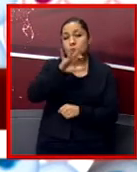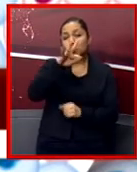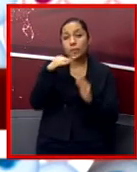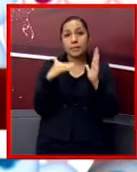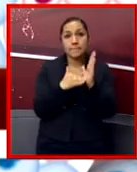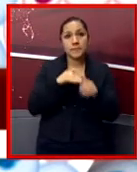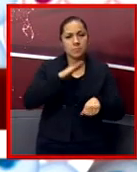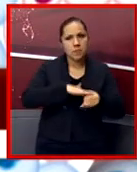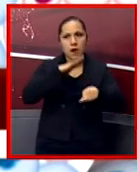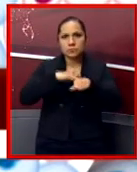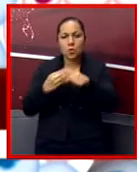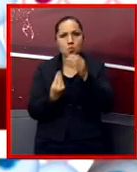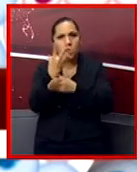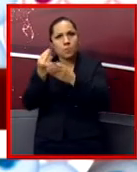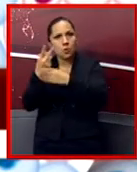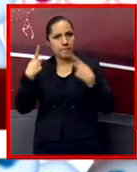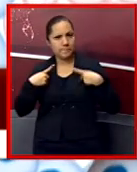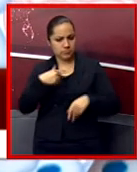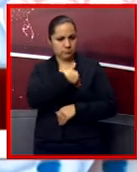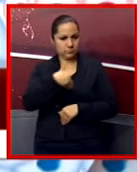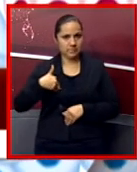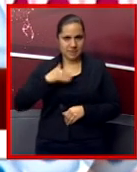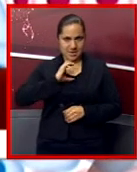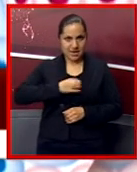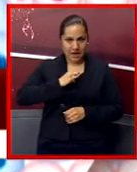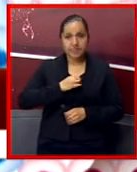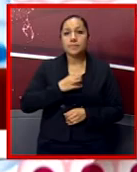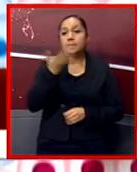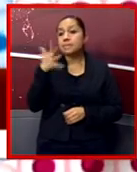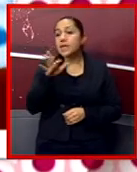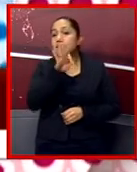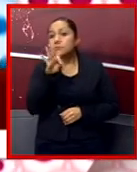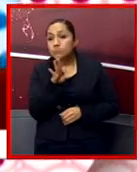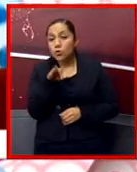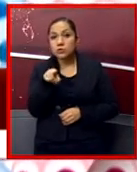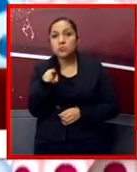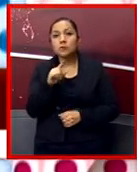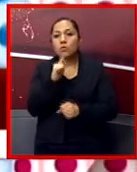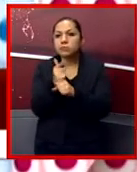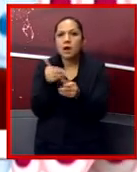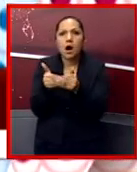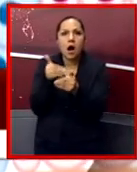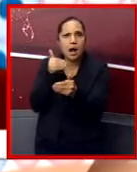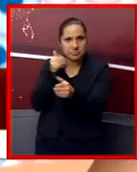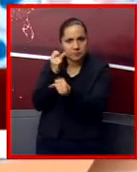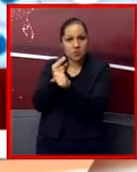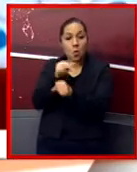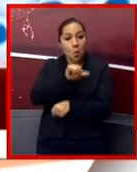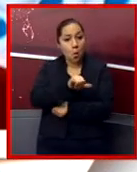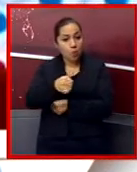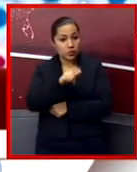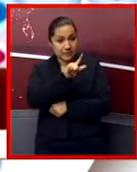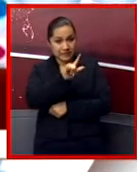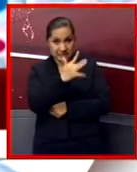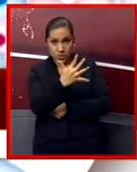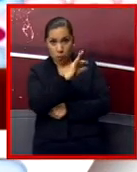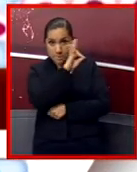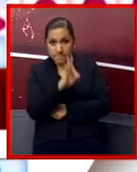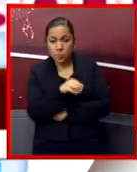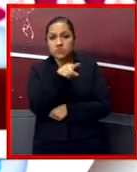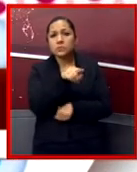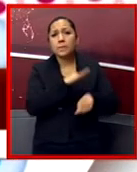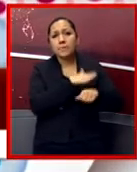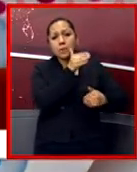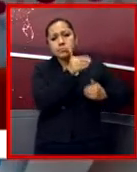nuevos de cáncer de mama y solo el 10% es detectado en la primera etapa, mientras que el 75% se detecta en la